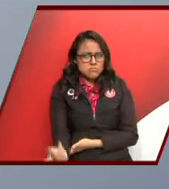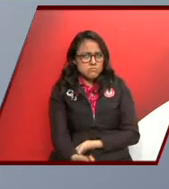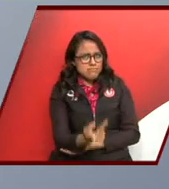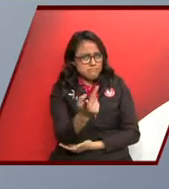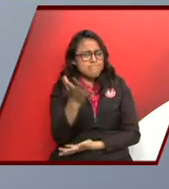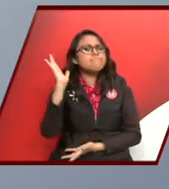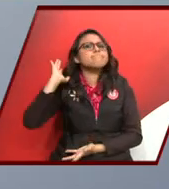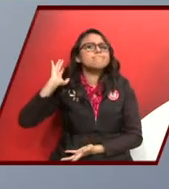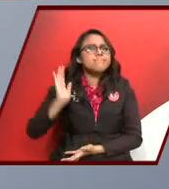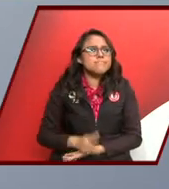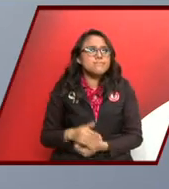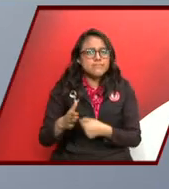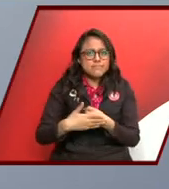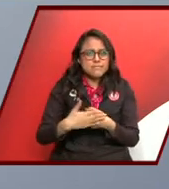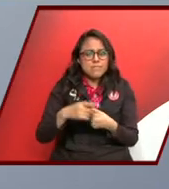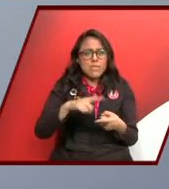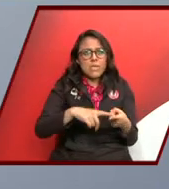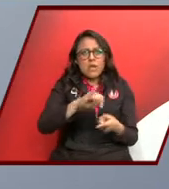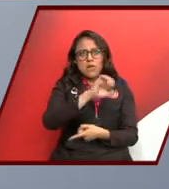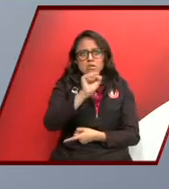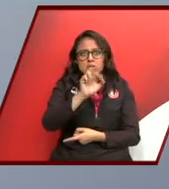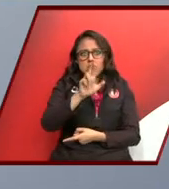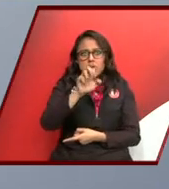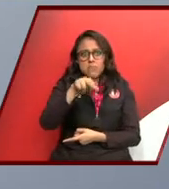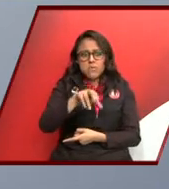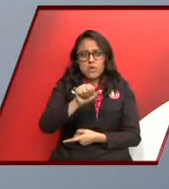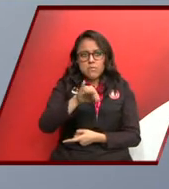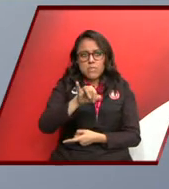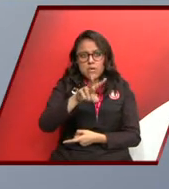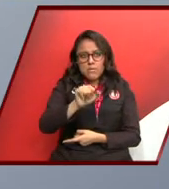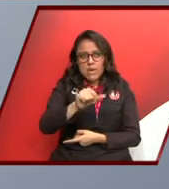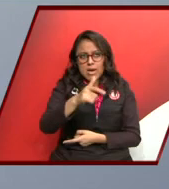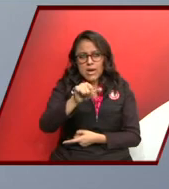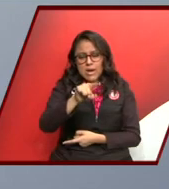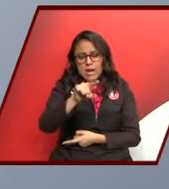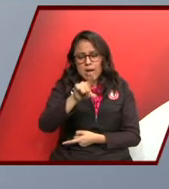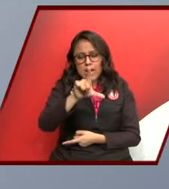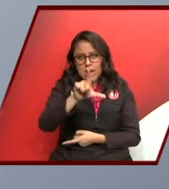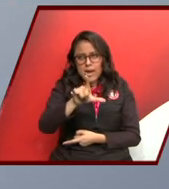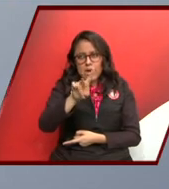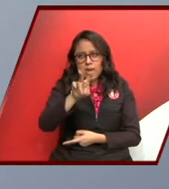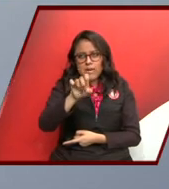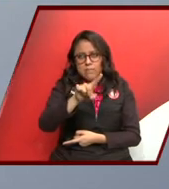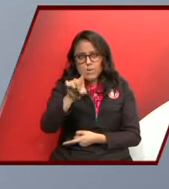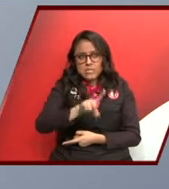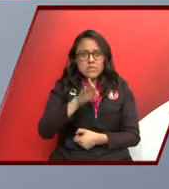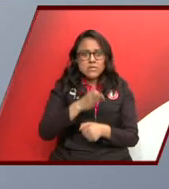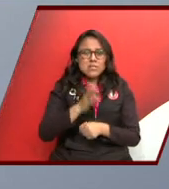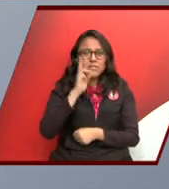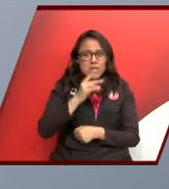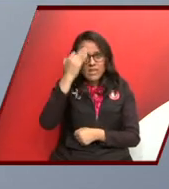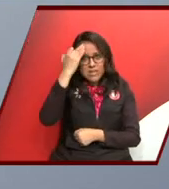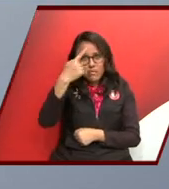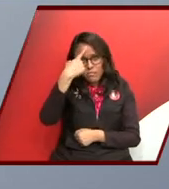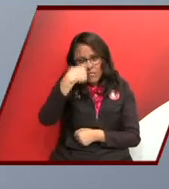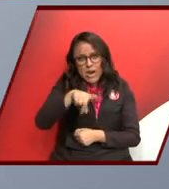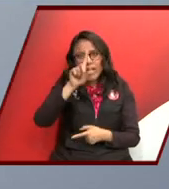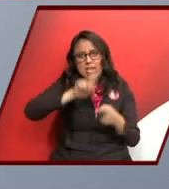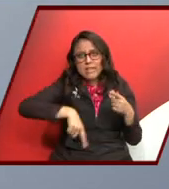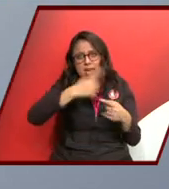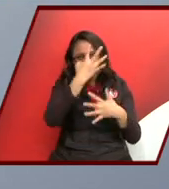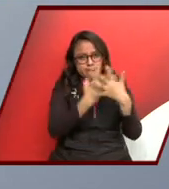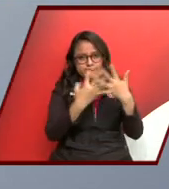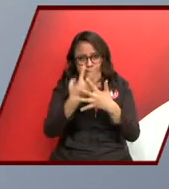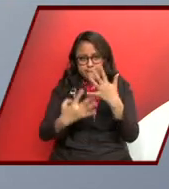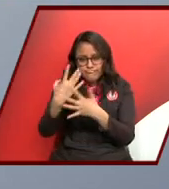pregunta está al aire. José Ramón Avieva Gálvez, jefe de gobierno de la Ciudad de México. ¿Dará tiempo de desenjaular esta colonia o